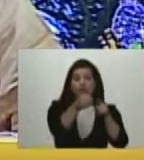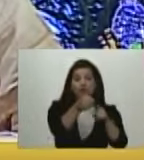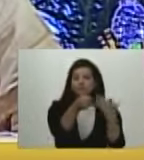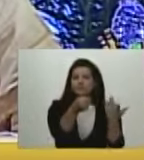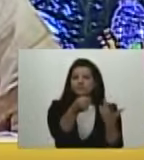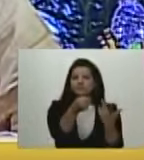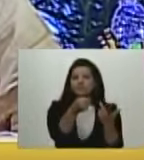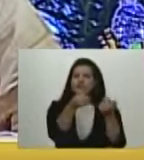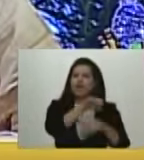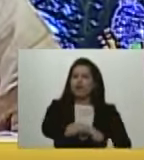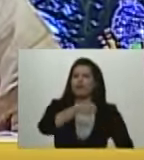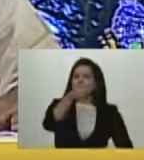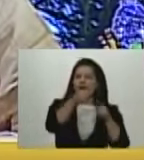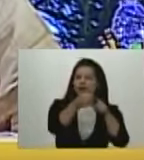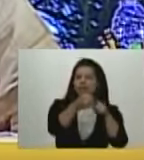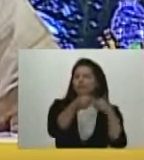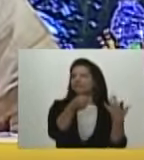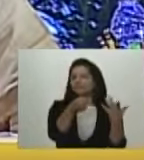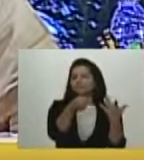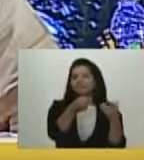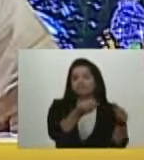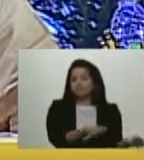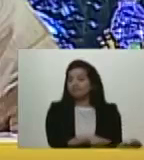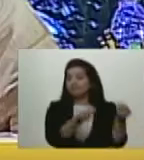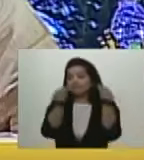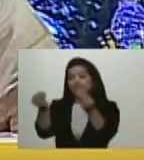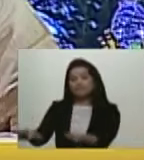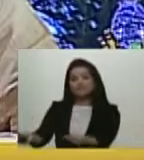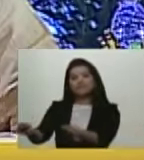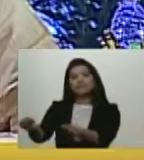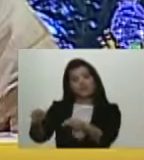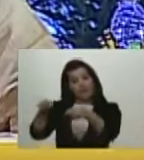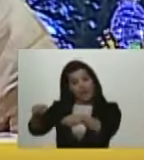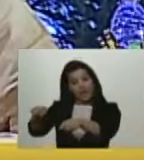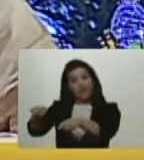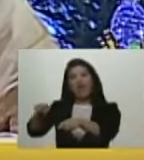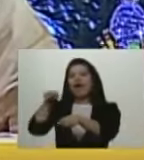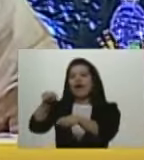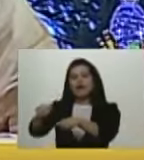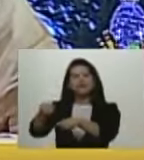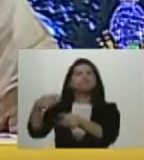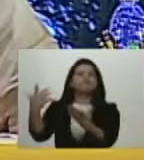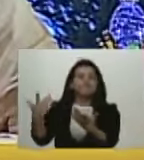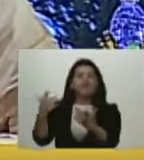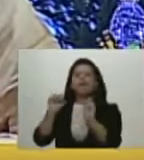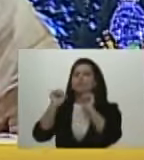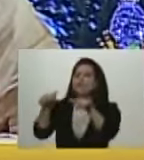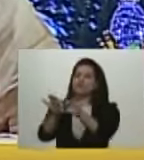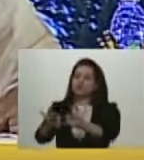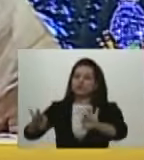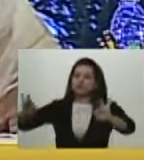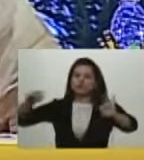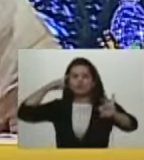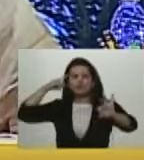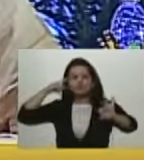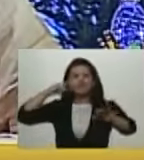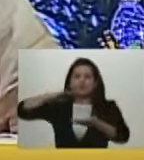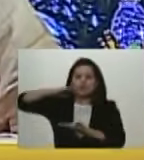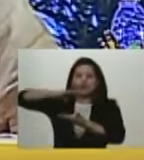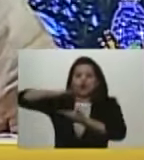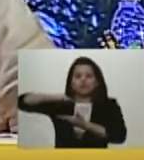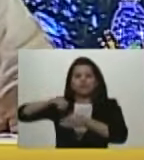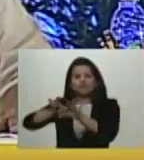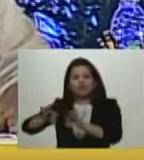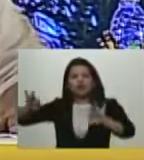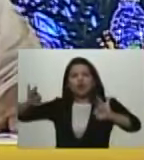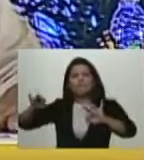pasar un proceso muy importante, porque de ella se va a sacar la réplica que se le va a entregar a los oficiales de la Fuerza